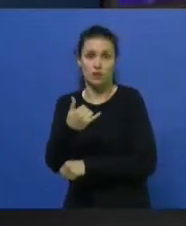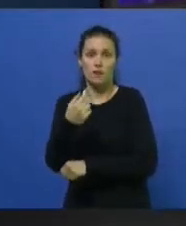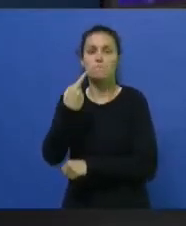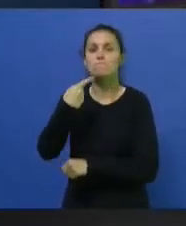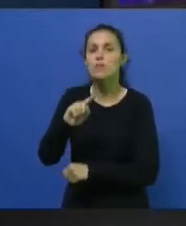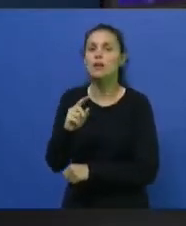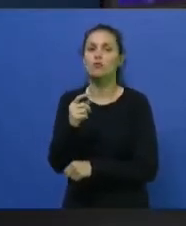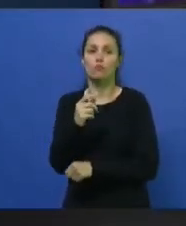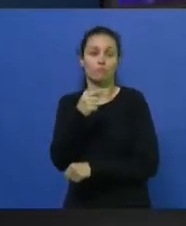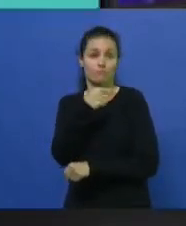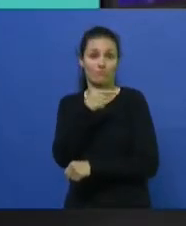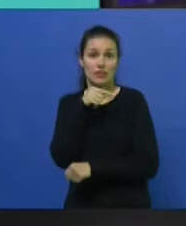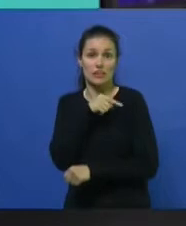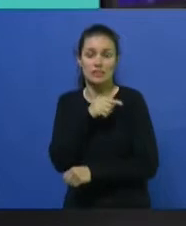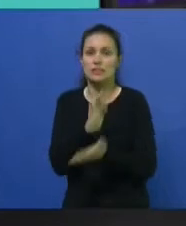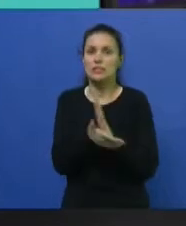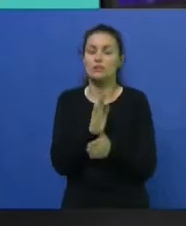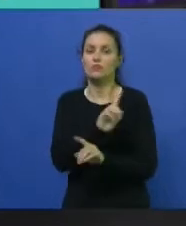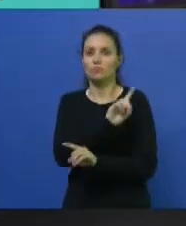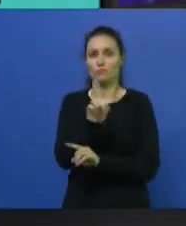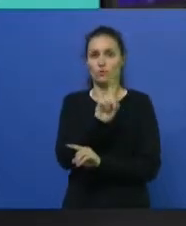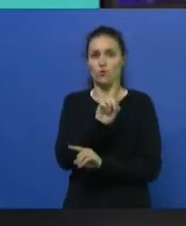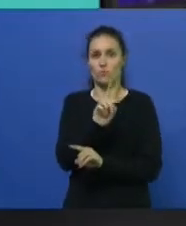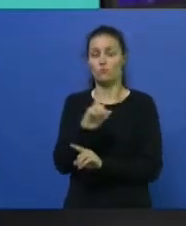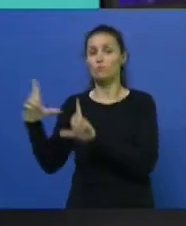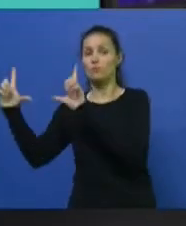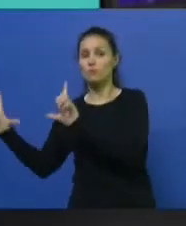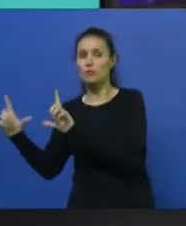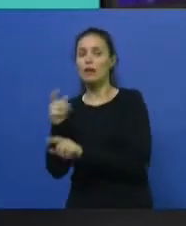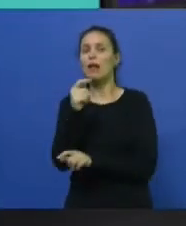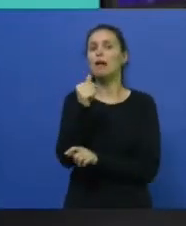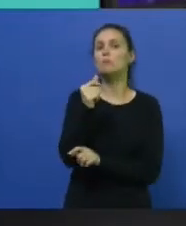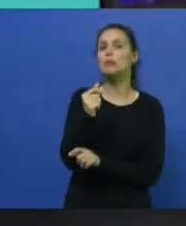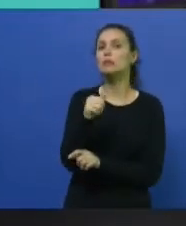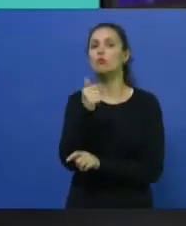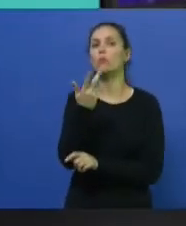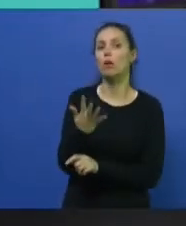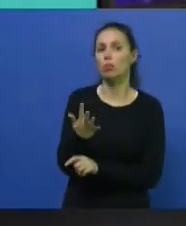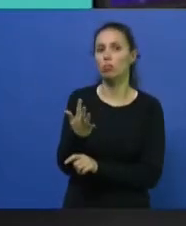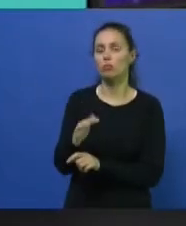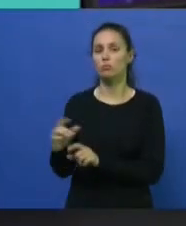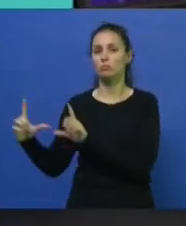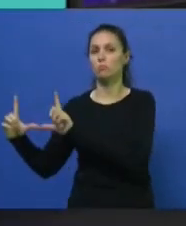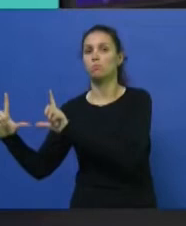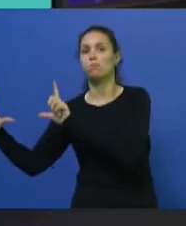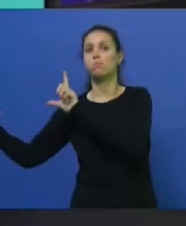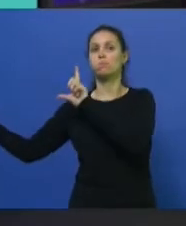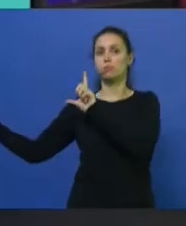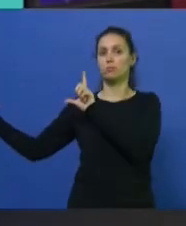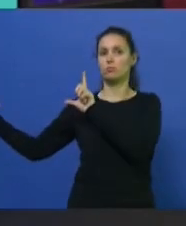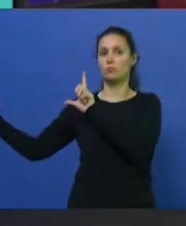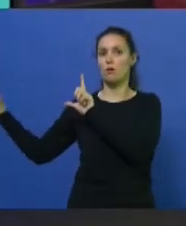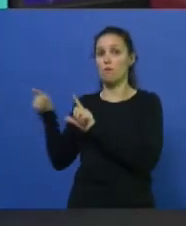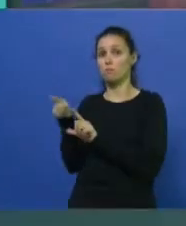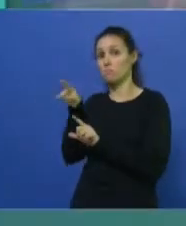farmacia te voy a mostrar la placa en precio que la vas a pagar algunos podrán hacerlo ampliamos la placa le pido a nuestro director para mostrarte claramente